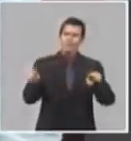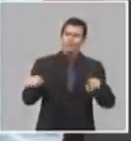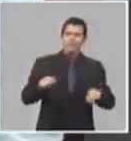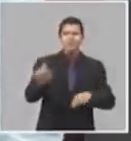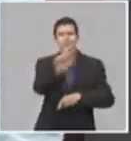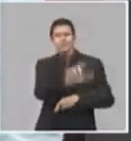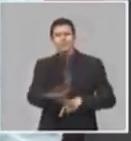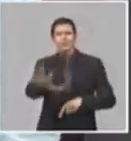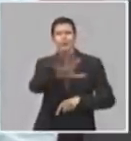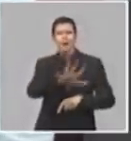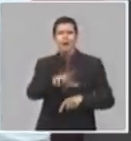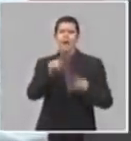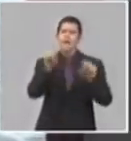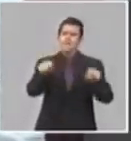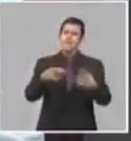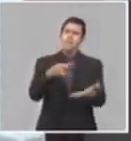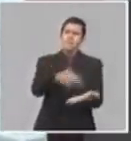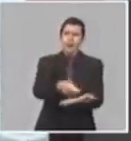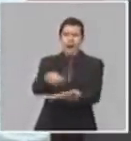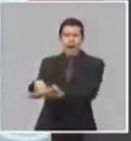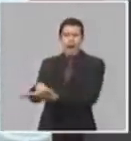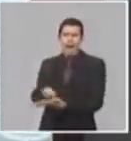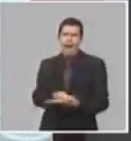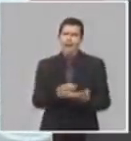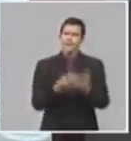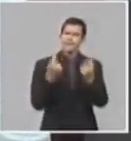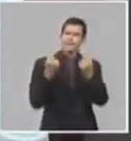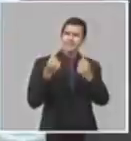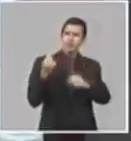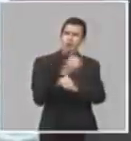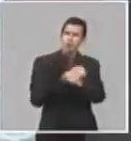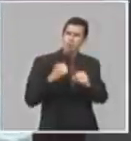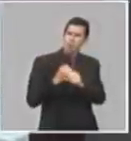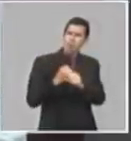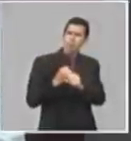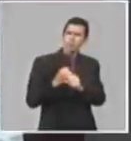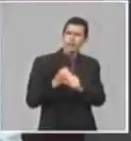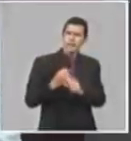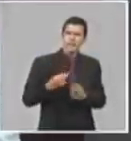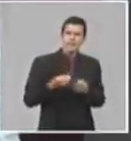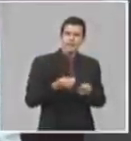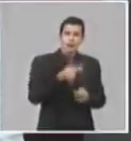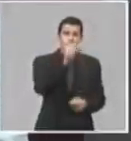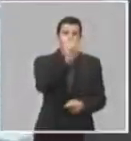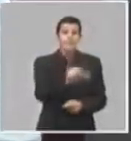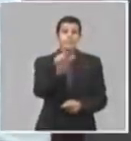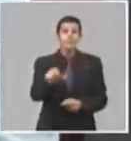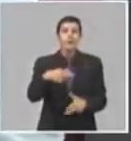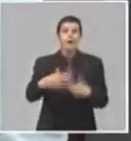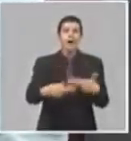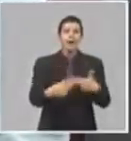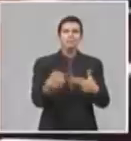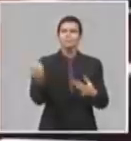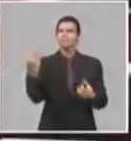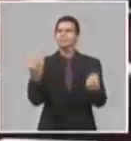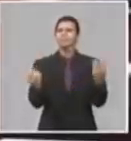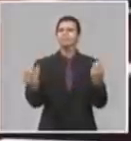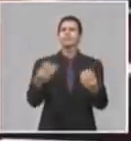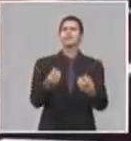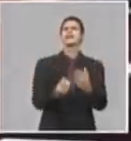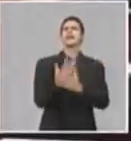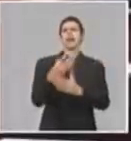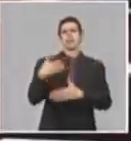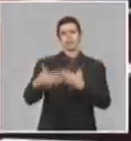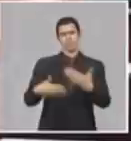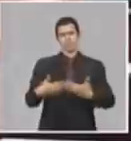ideológicos detrás de todo esto, porque los nuevos terrenos de operación virtual y mediática han demostrado efectividad